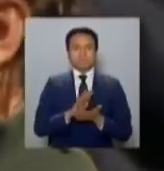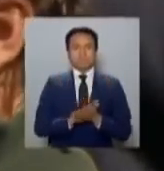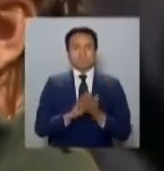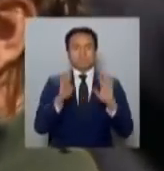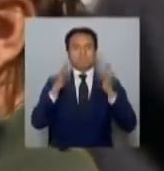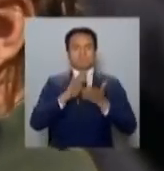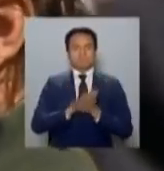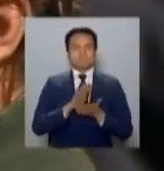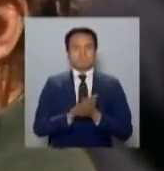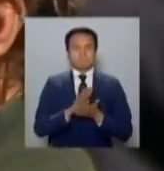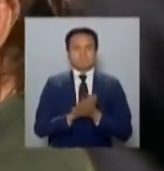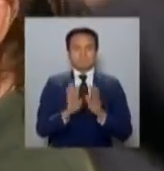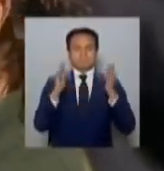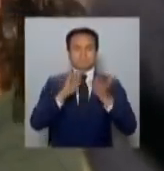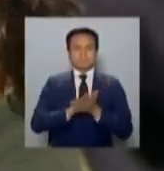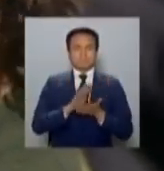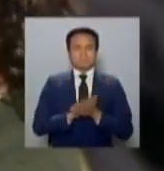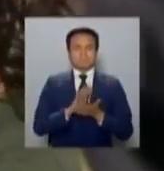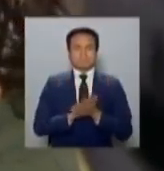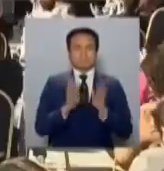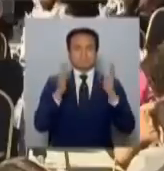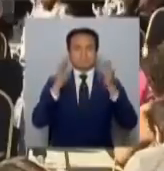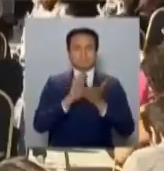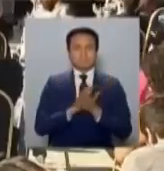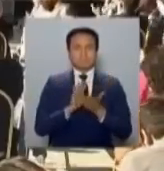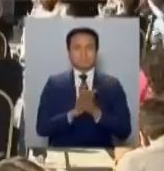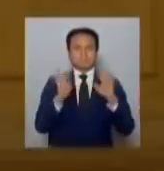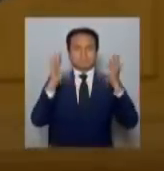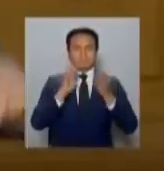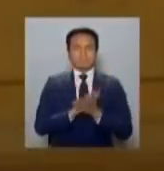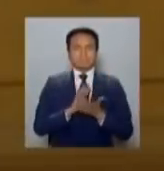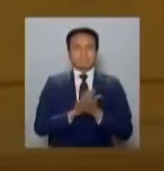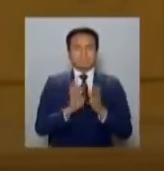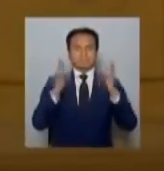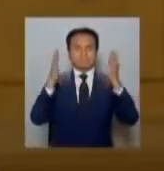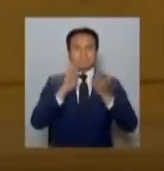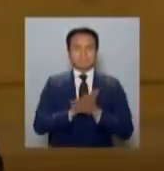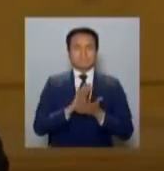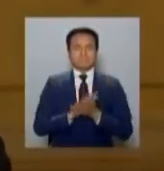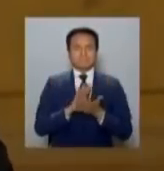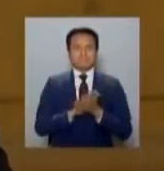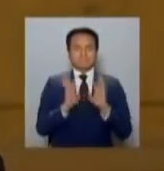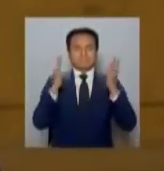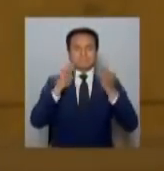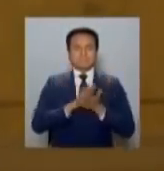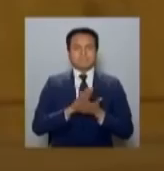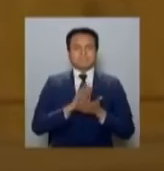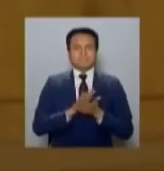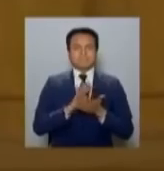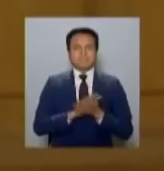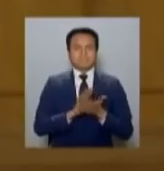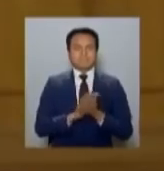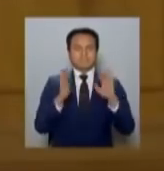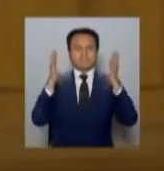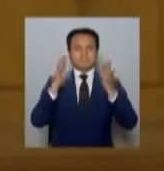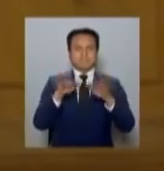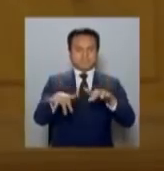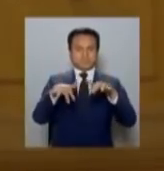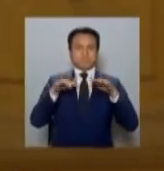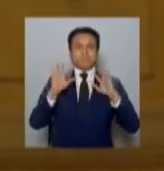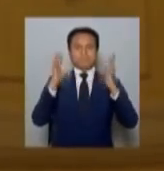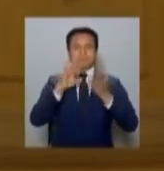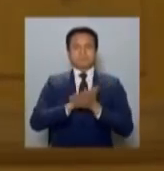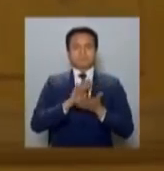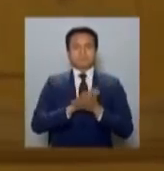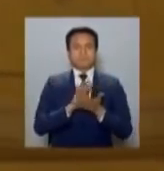asunto estatal, eventualmente agregar ayudas, pero ¿de qué tipo? Porque ahora, el IFE laboral continúa, eso es así, y él se ha mostrado dispuesto a mantenerlo, pero también